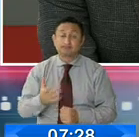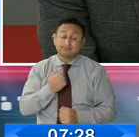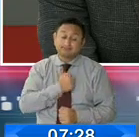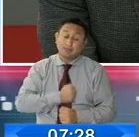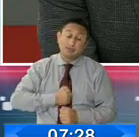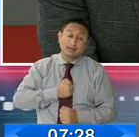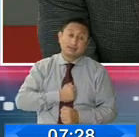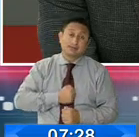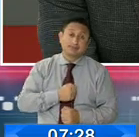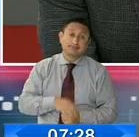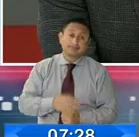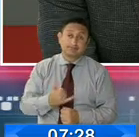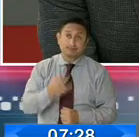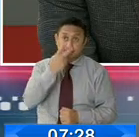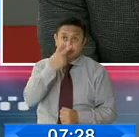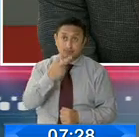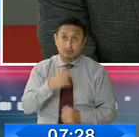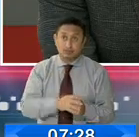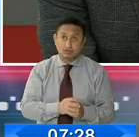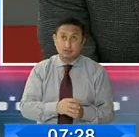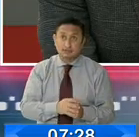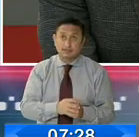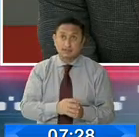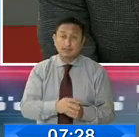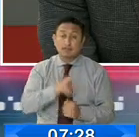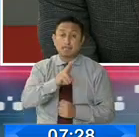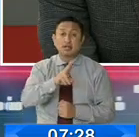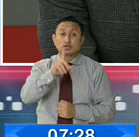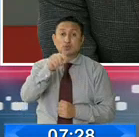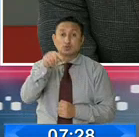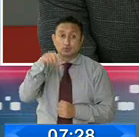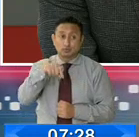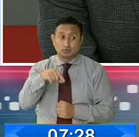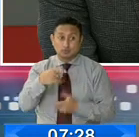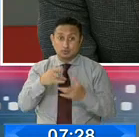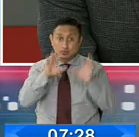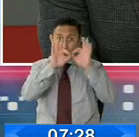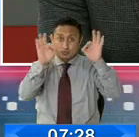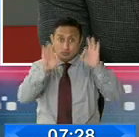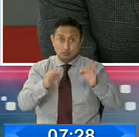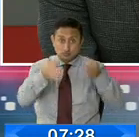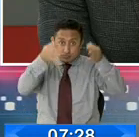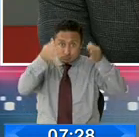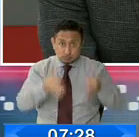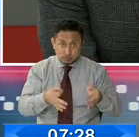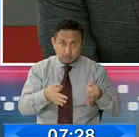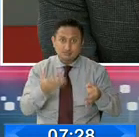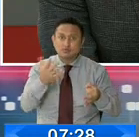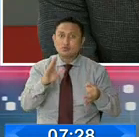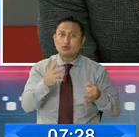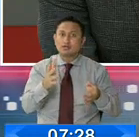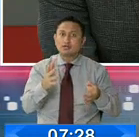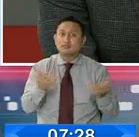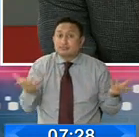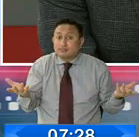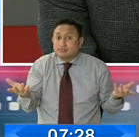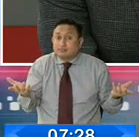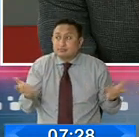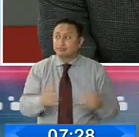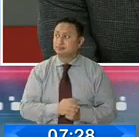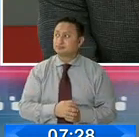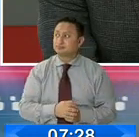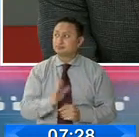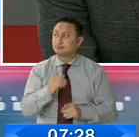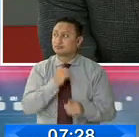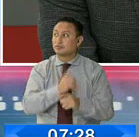Lamentablemente podemos ver que estamos en 21 y todavía no tenemos la papeleta lista por